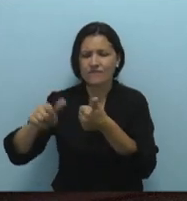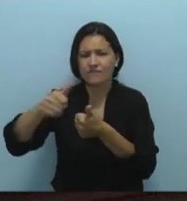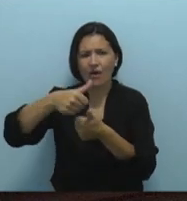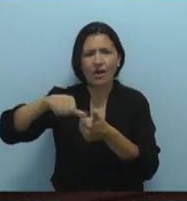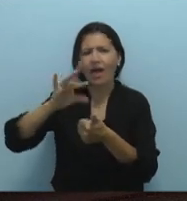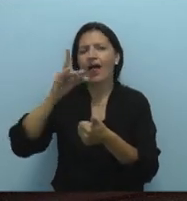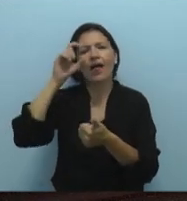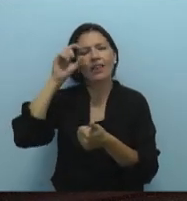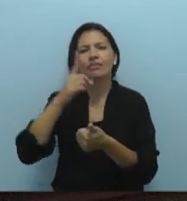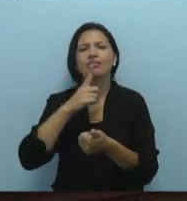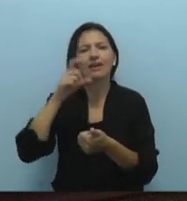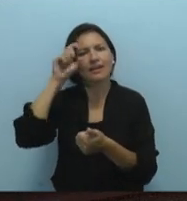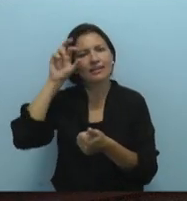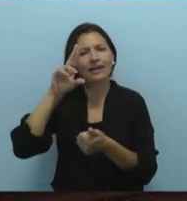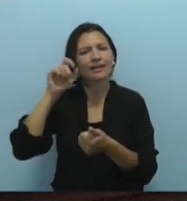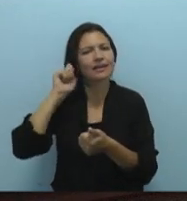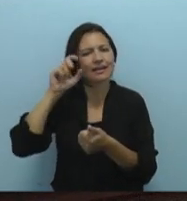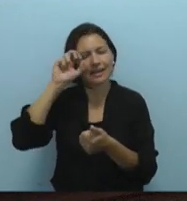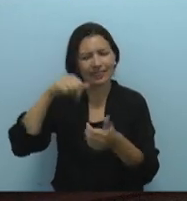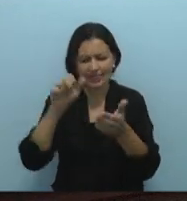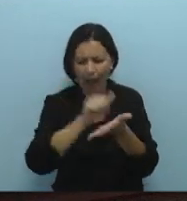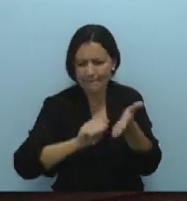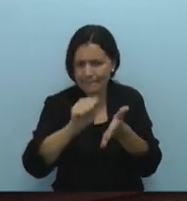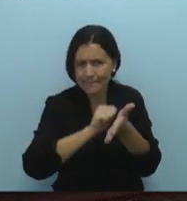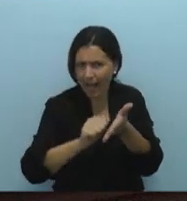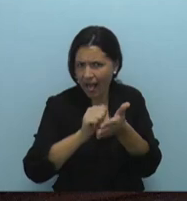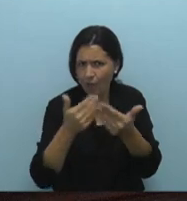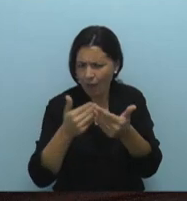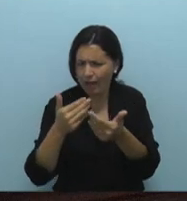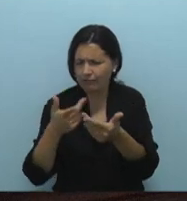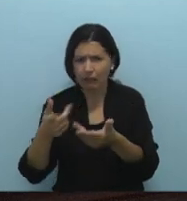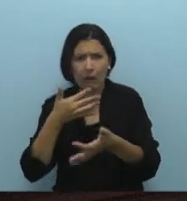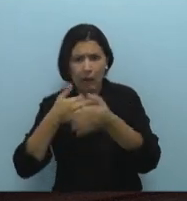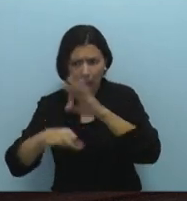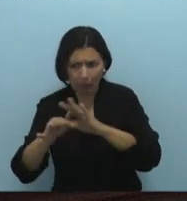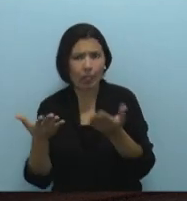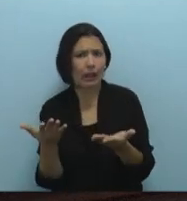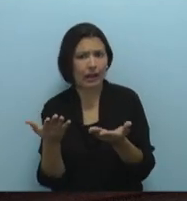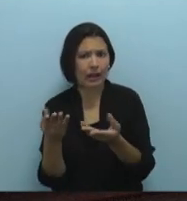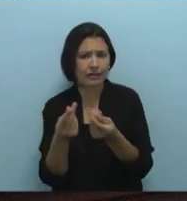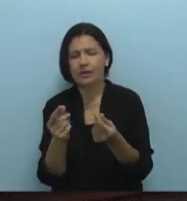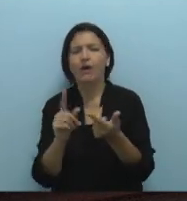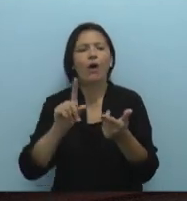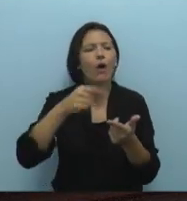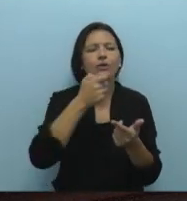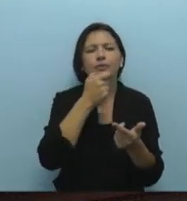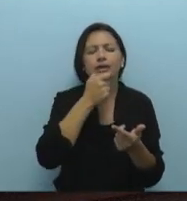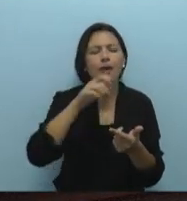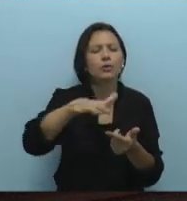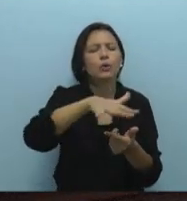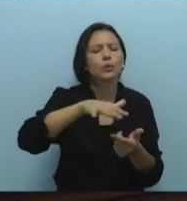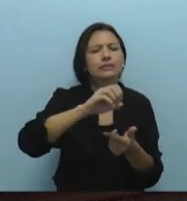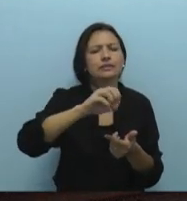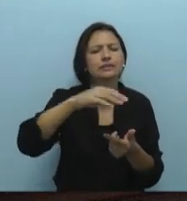van a vender. Ni hablar de la iniciativa privada, y otro ejemplo es el de Murphy, chicas jóvenes que recuperaron